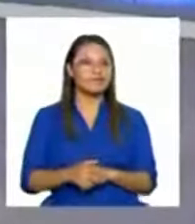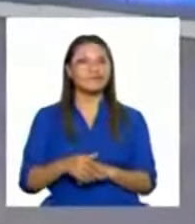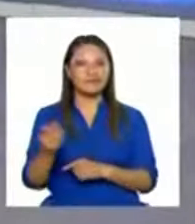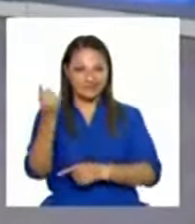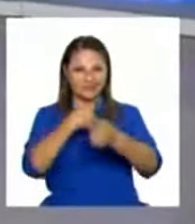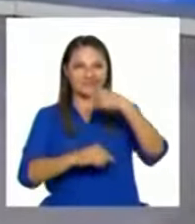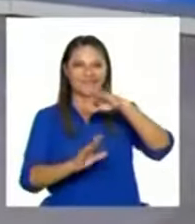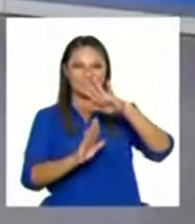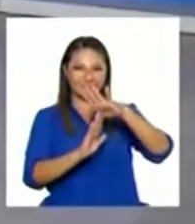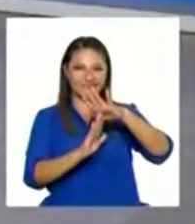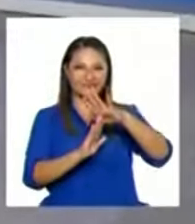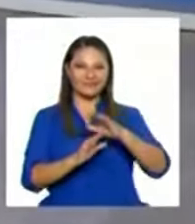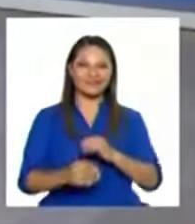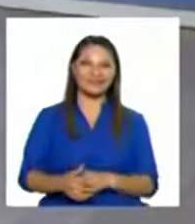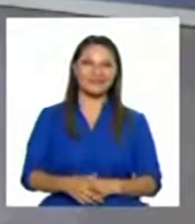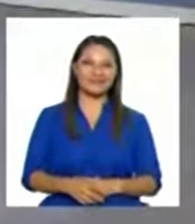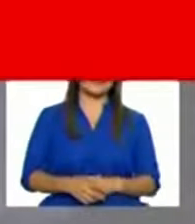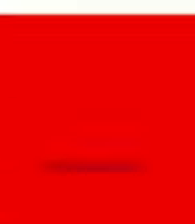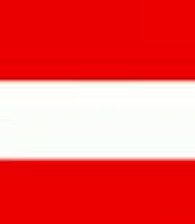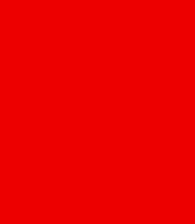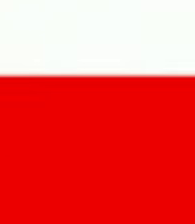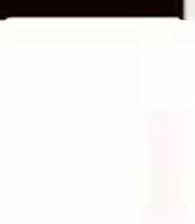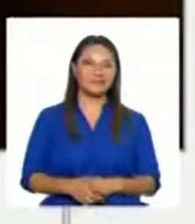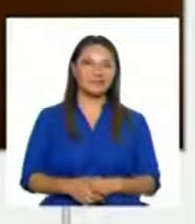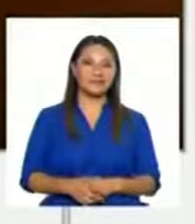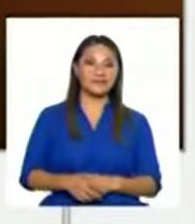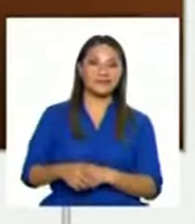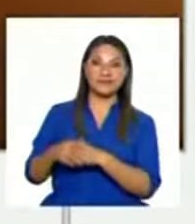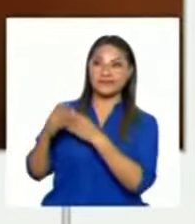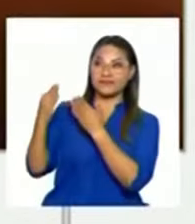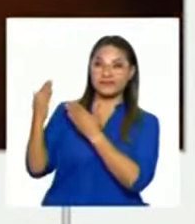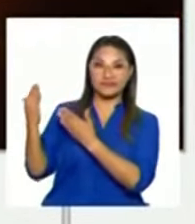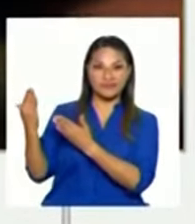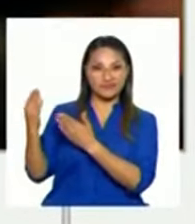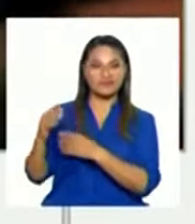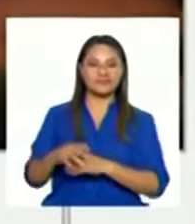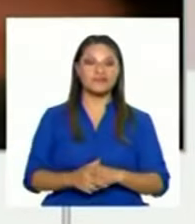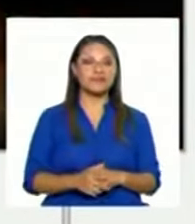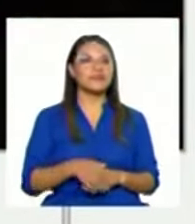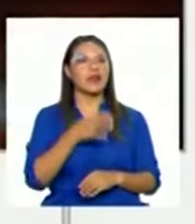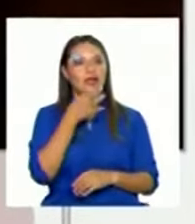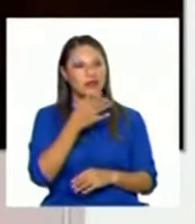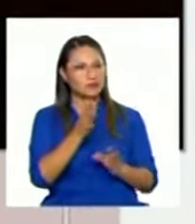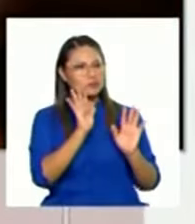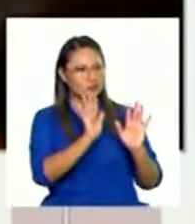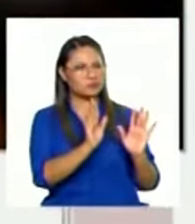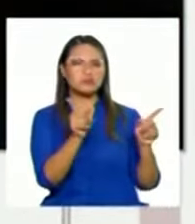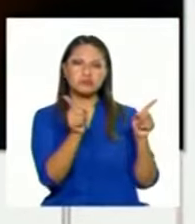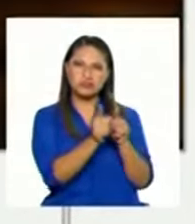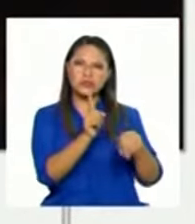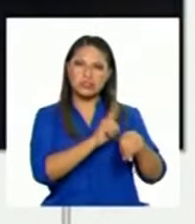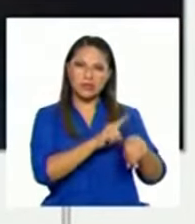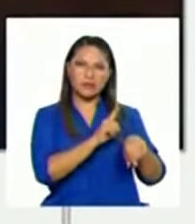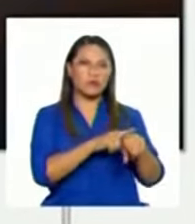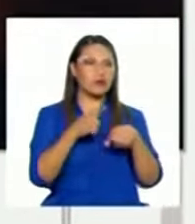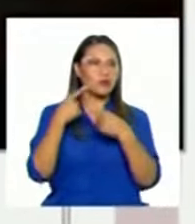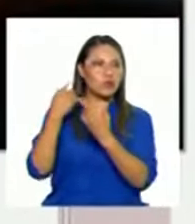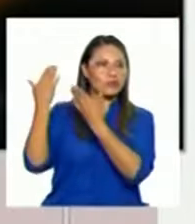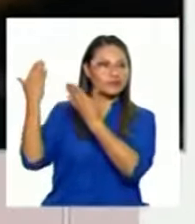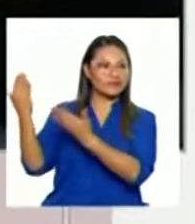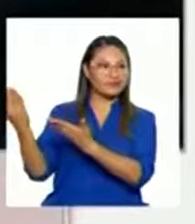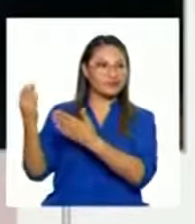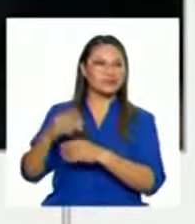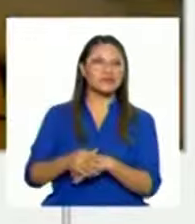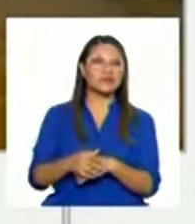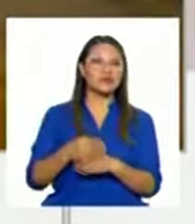pausa, Nico, cuéntanos. Vamos a hacer una pausa, efectivamente, nos separamos un ratito nada más, agradecemos a nuestros anunciantes y volvemos con estas imágenes.